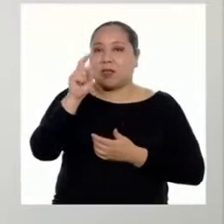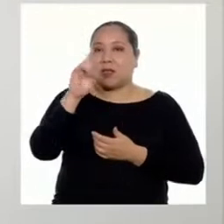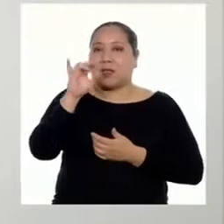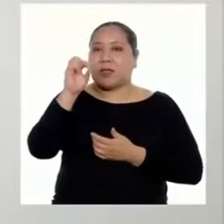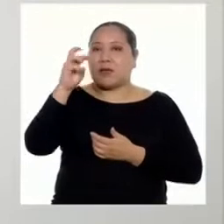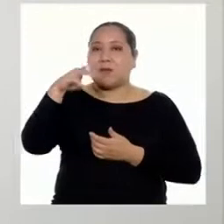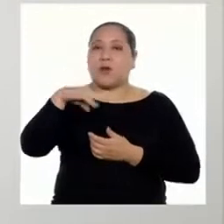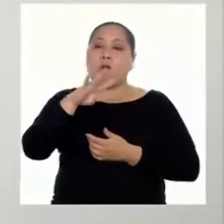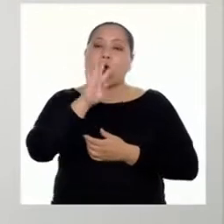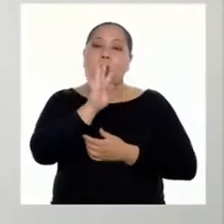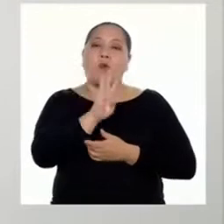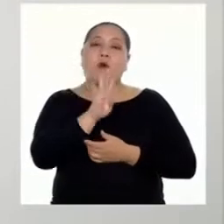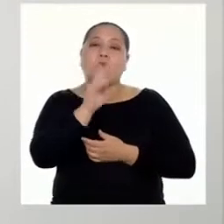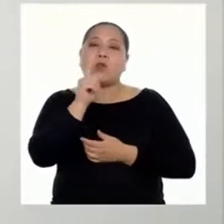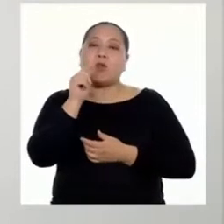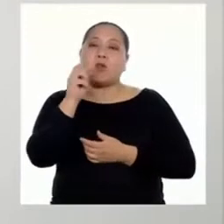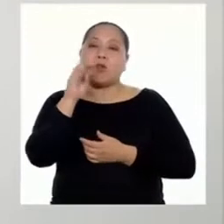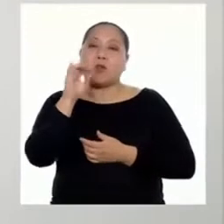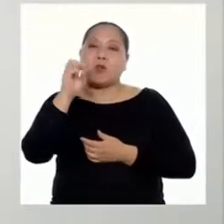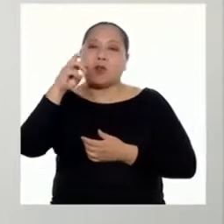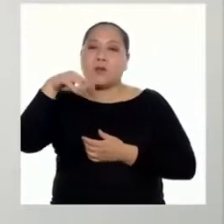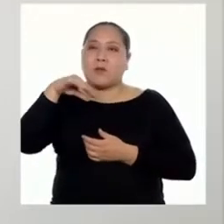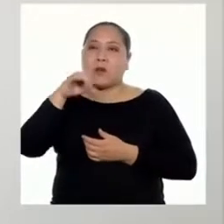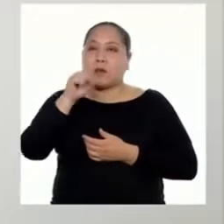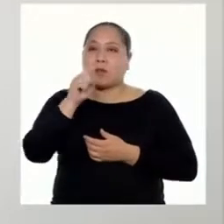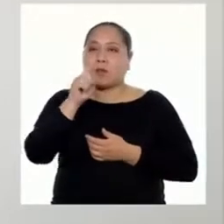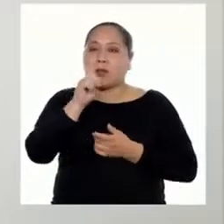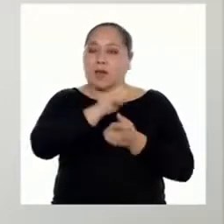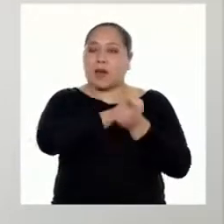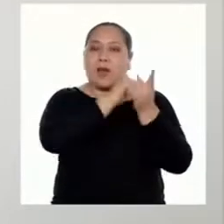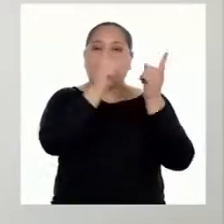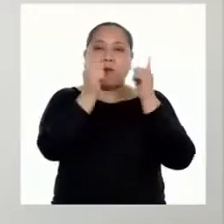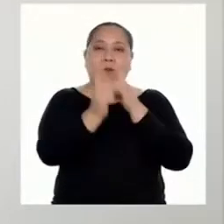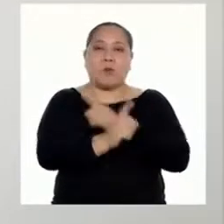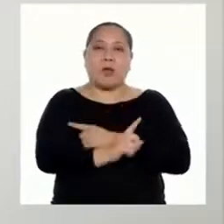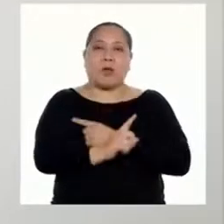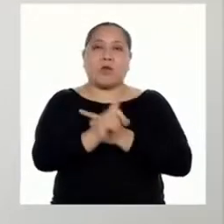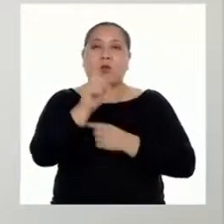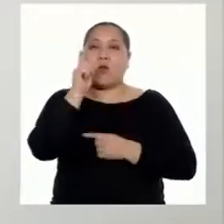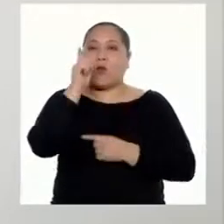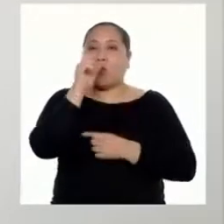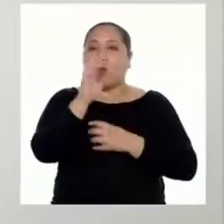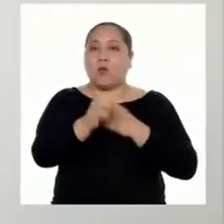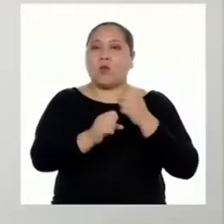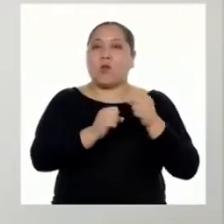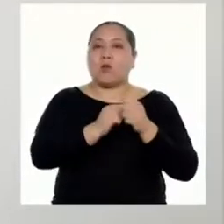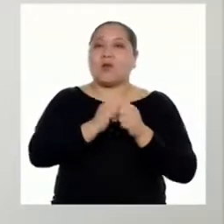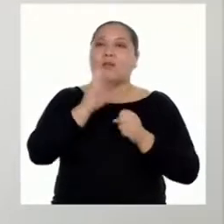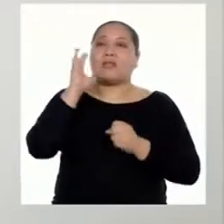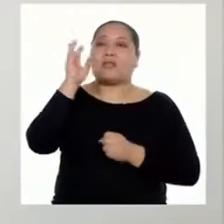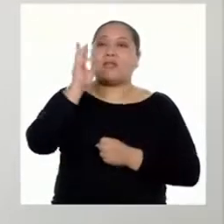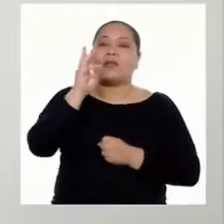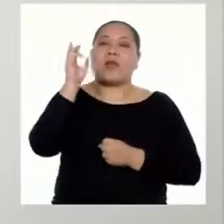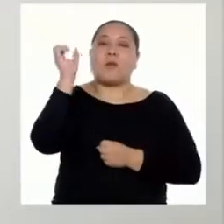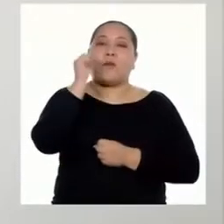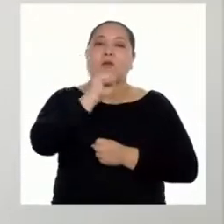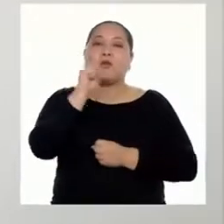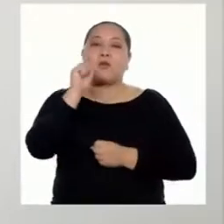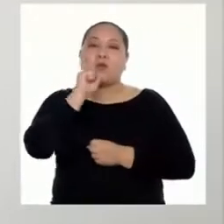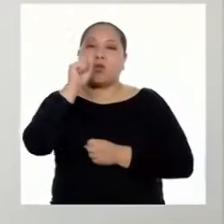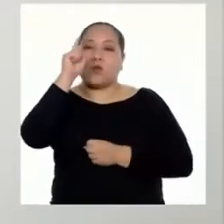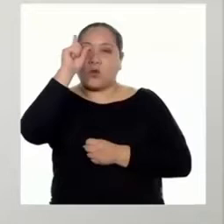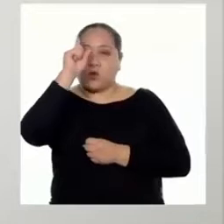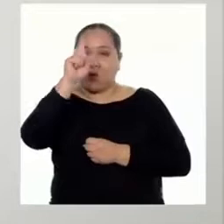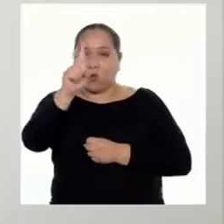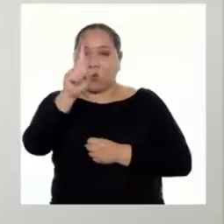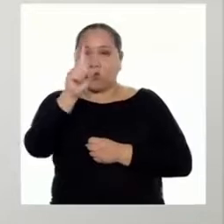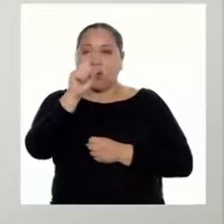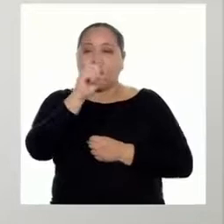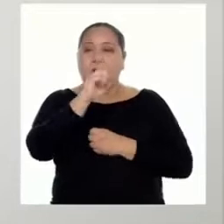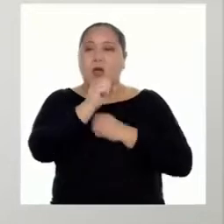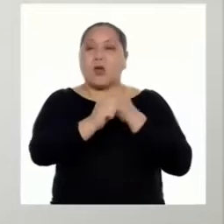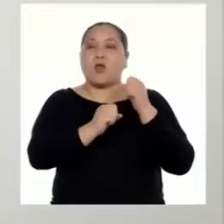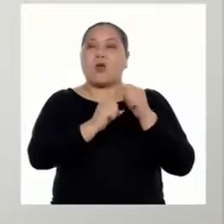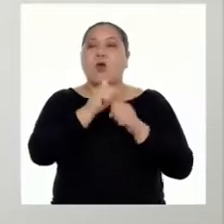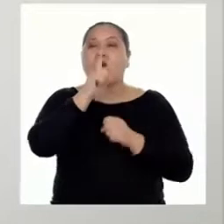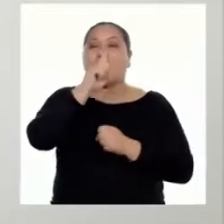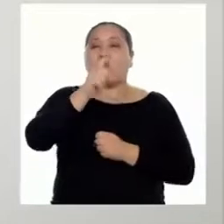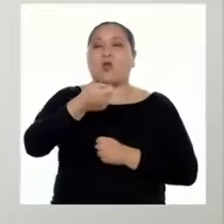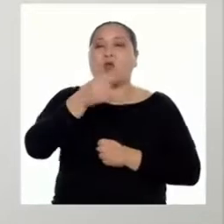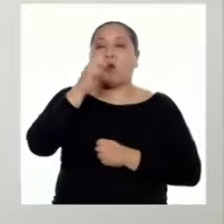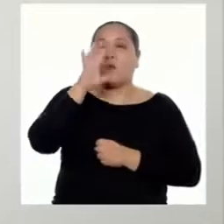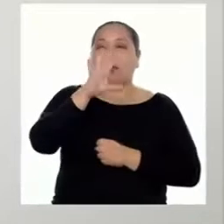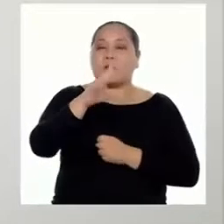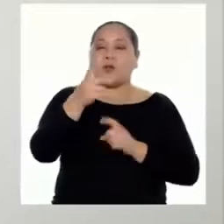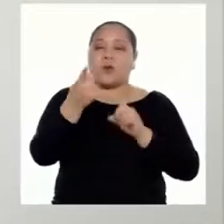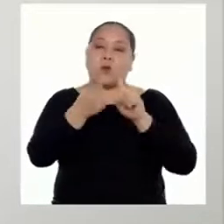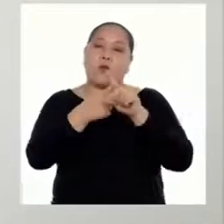tiene 4 trimestres y convirtiendo esa tasa vendría a ser el 6% anual, porque 1,5